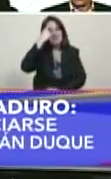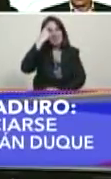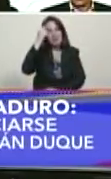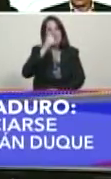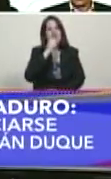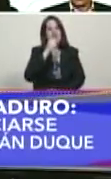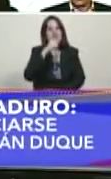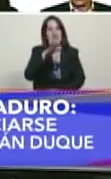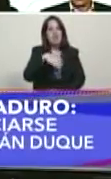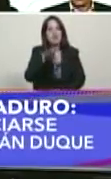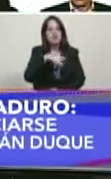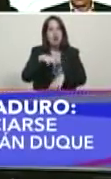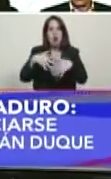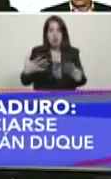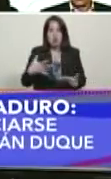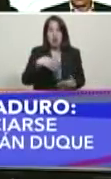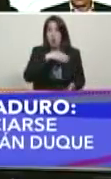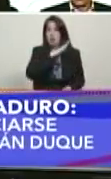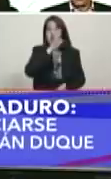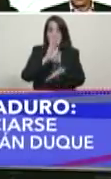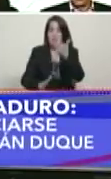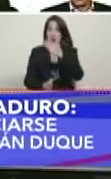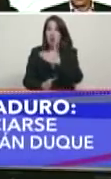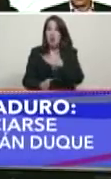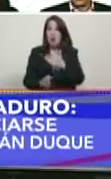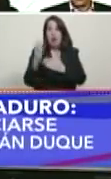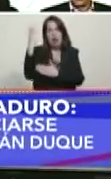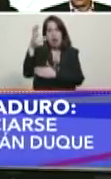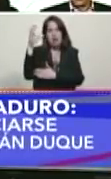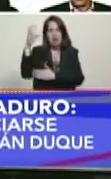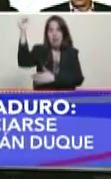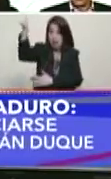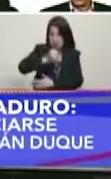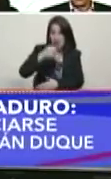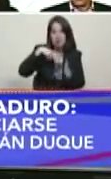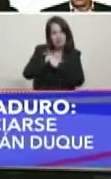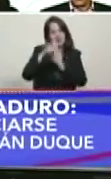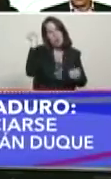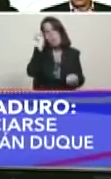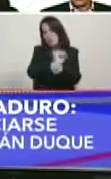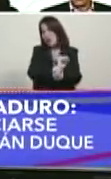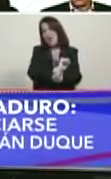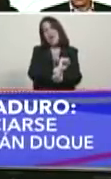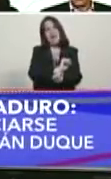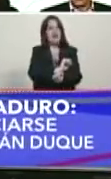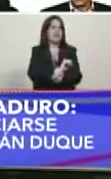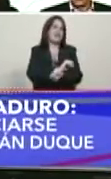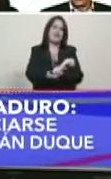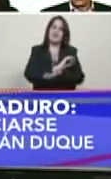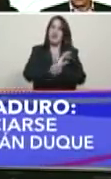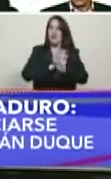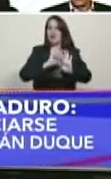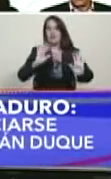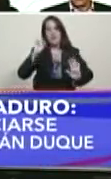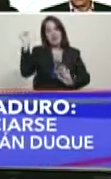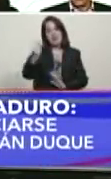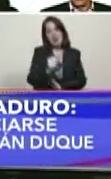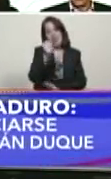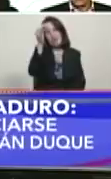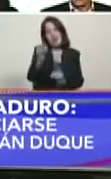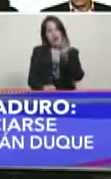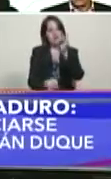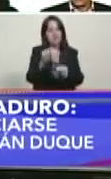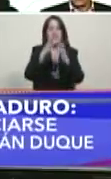delincuentes venezolanos que están allá con nombre y apellido y apenas entren a venezuela van a ser capturados y entregados a la justicia